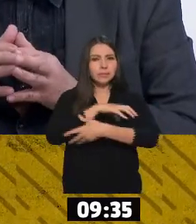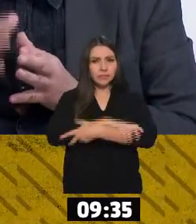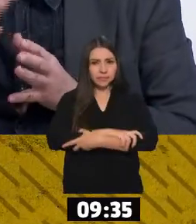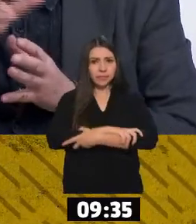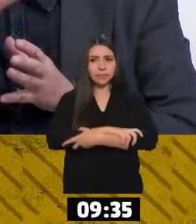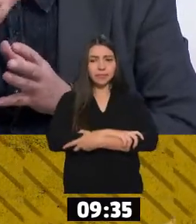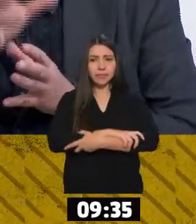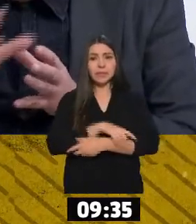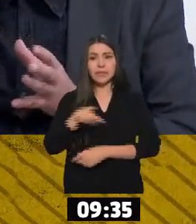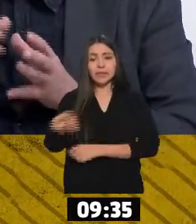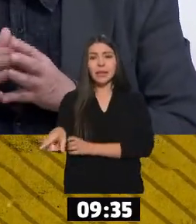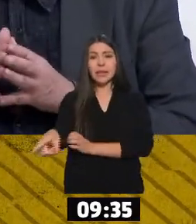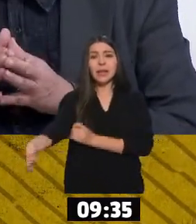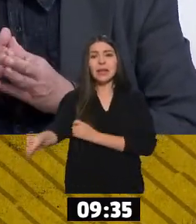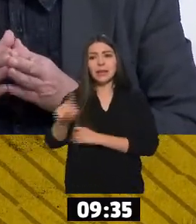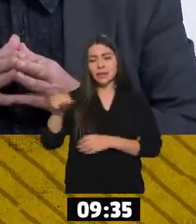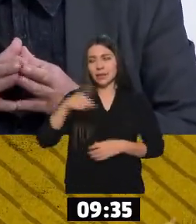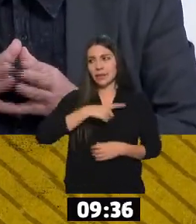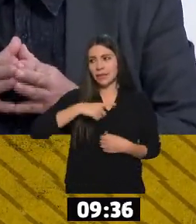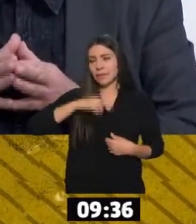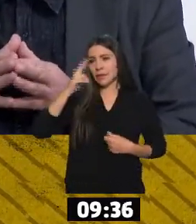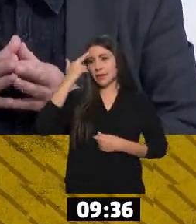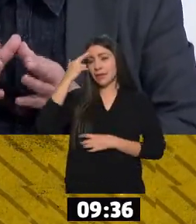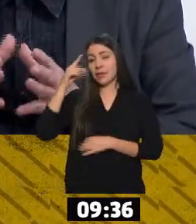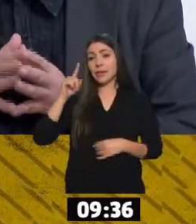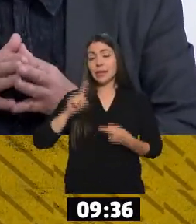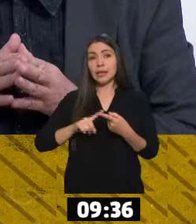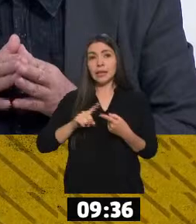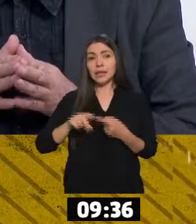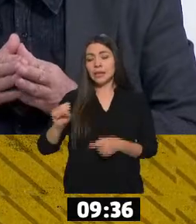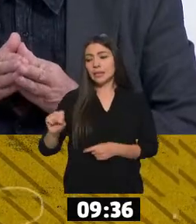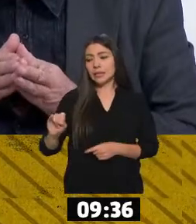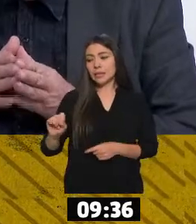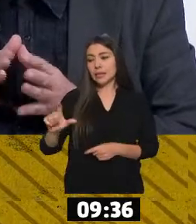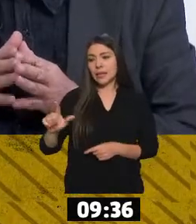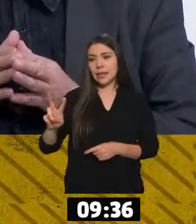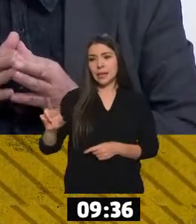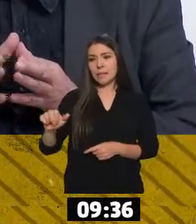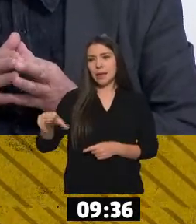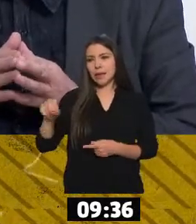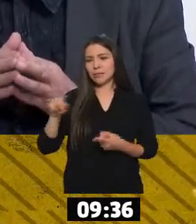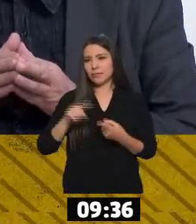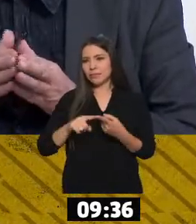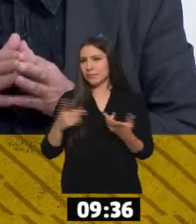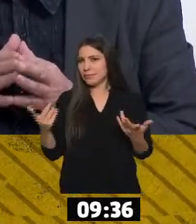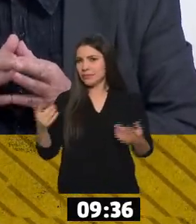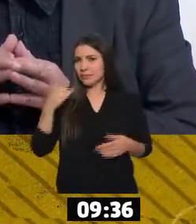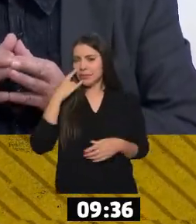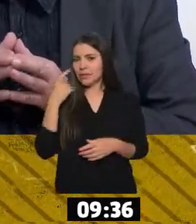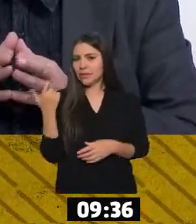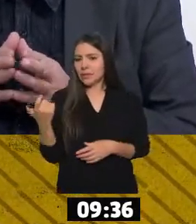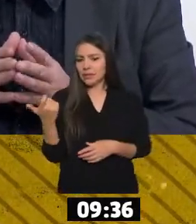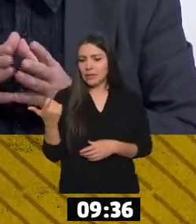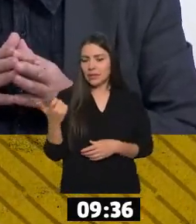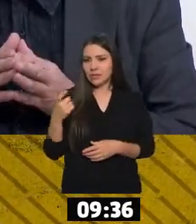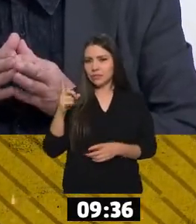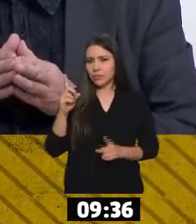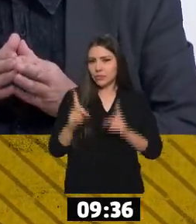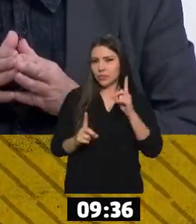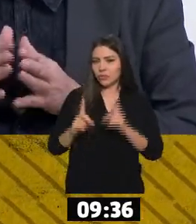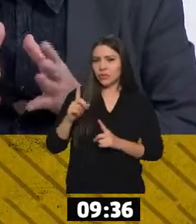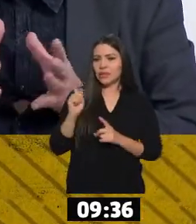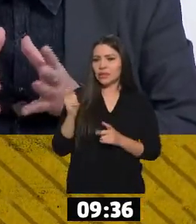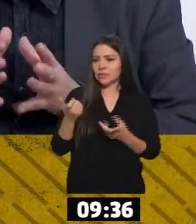Aureoles, además de todo lo que puede considerarse de un manejo muy sospechoso de las finanzas públicas en